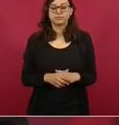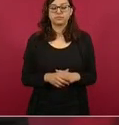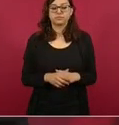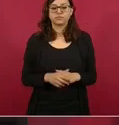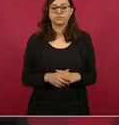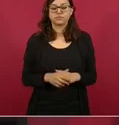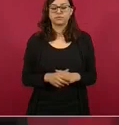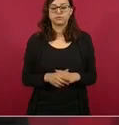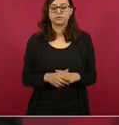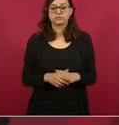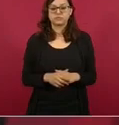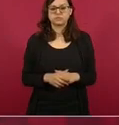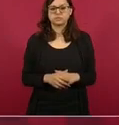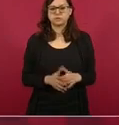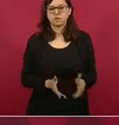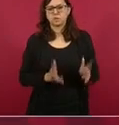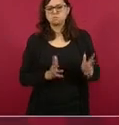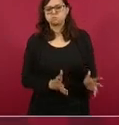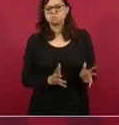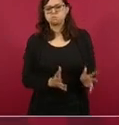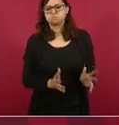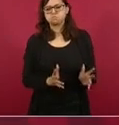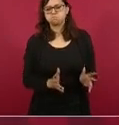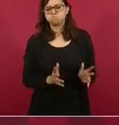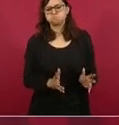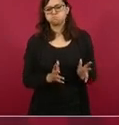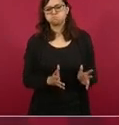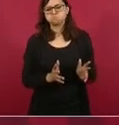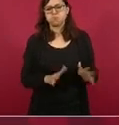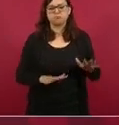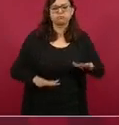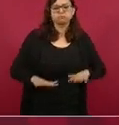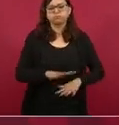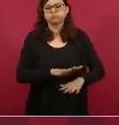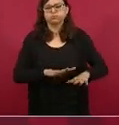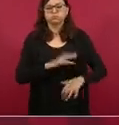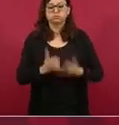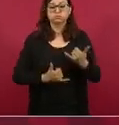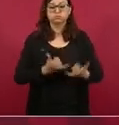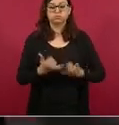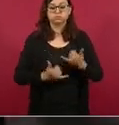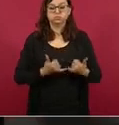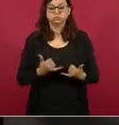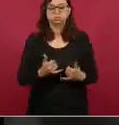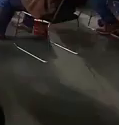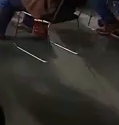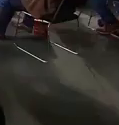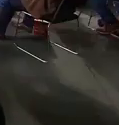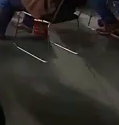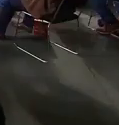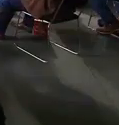Y ahí a platicar, jugando dominó en la cantina.